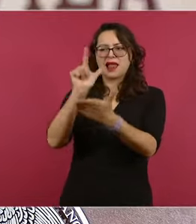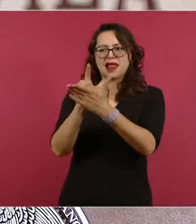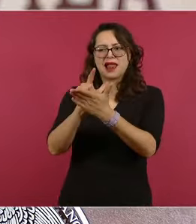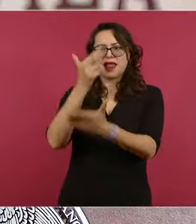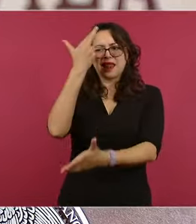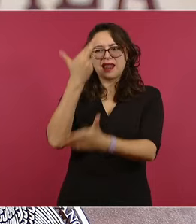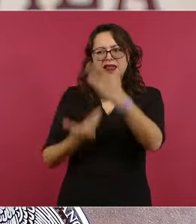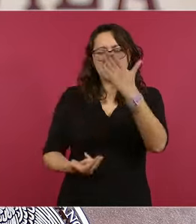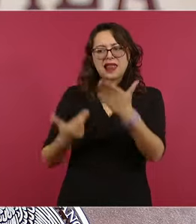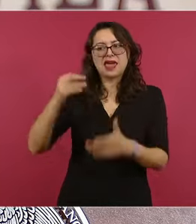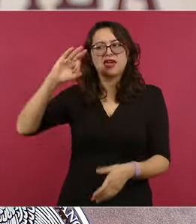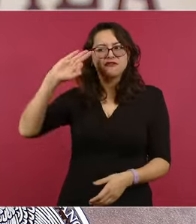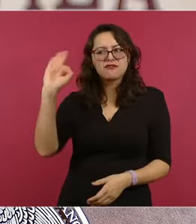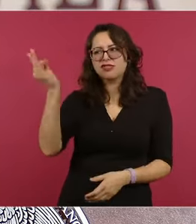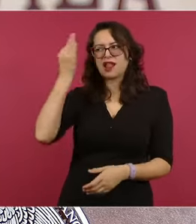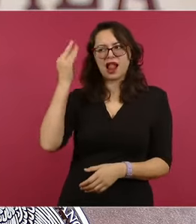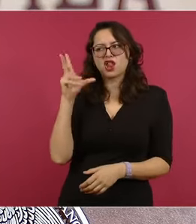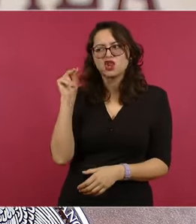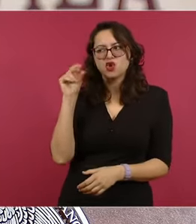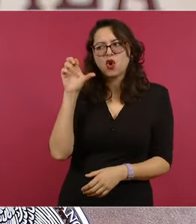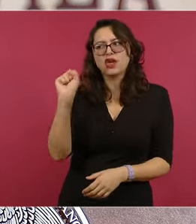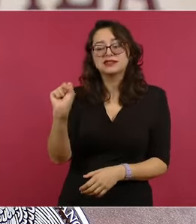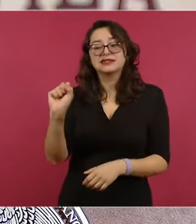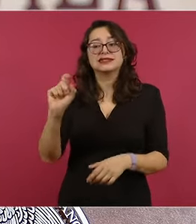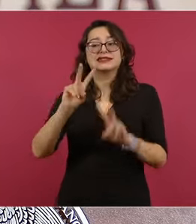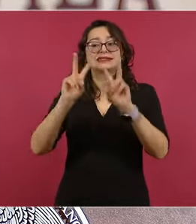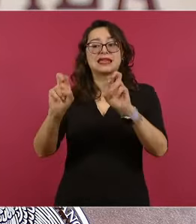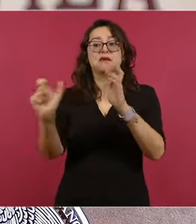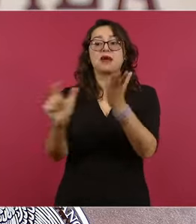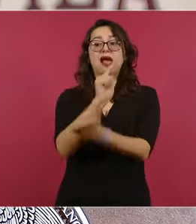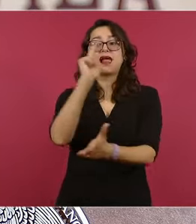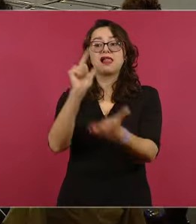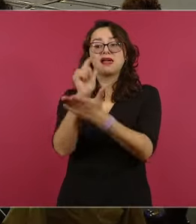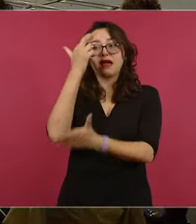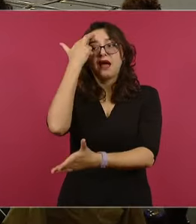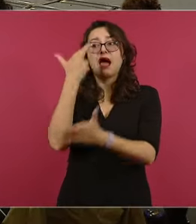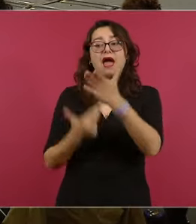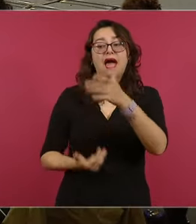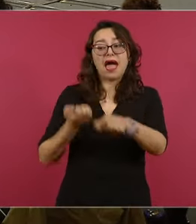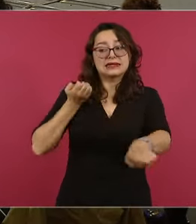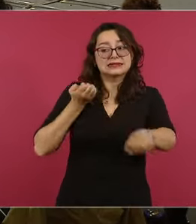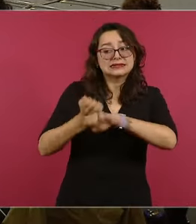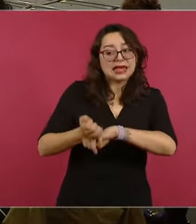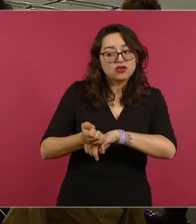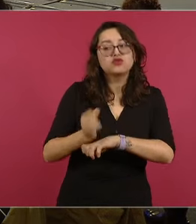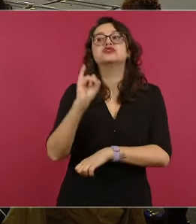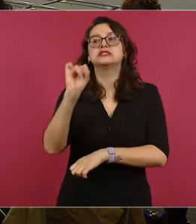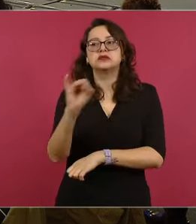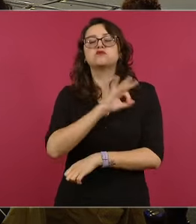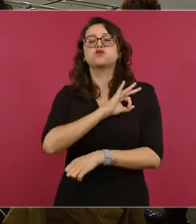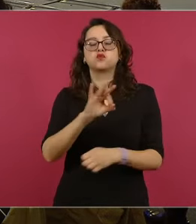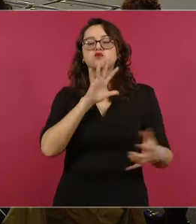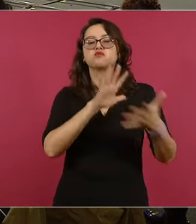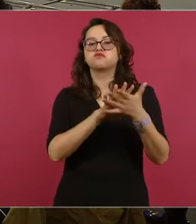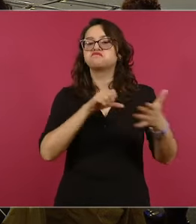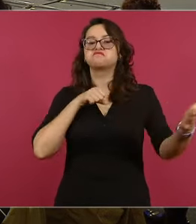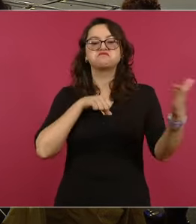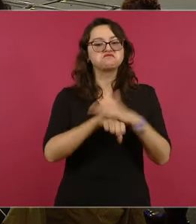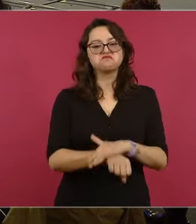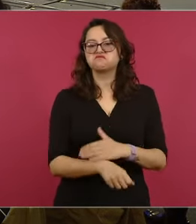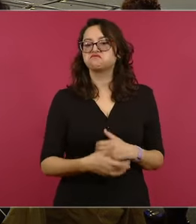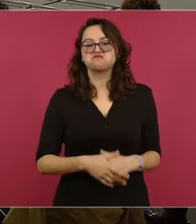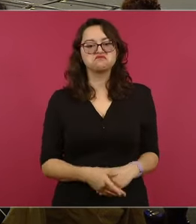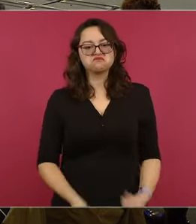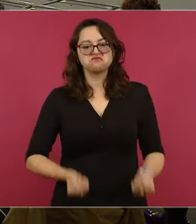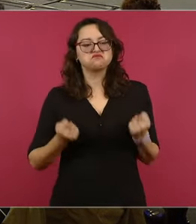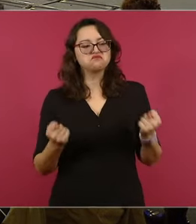sí puede proceder en contra de él. Este es un caso de absoluta vergüenza. Hay que